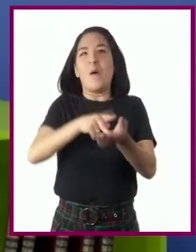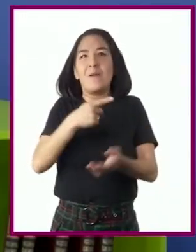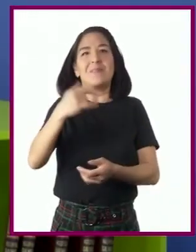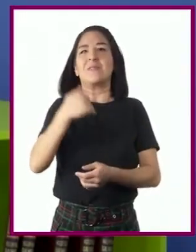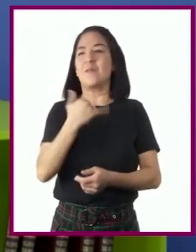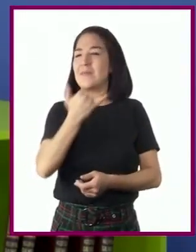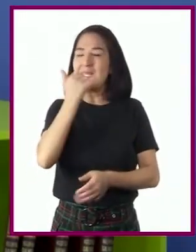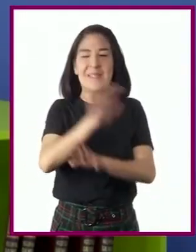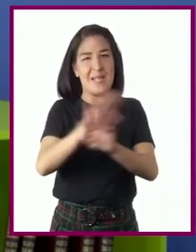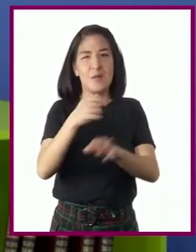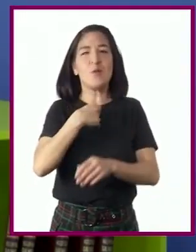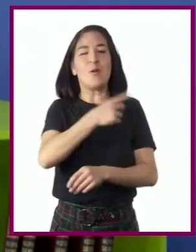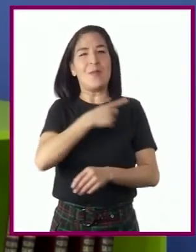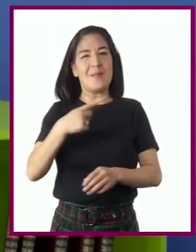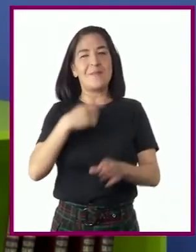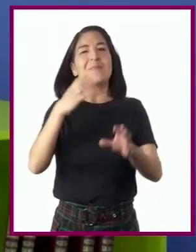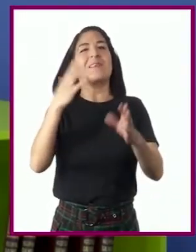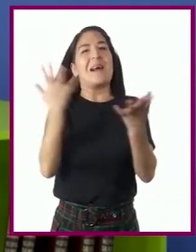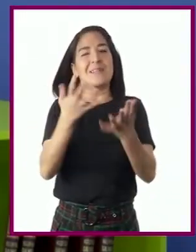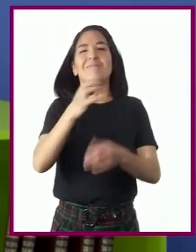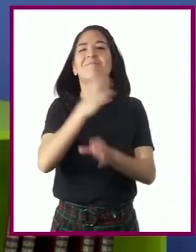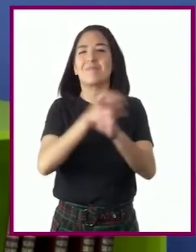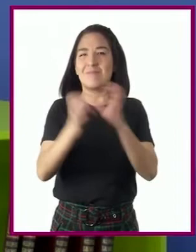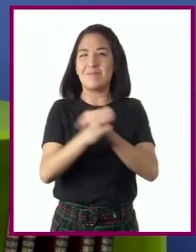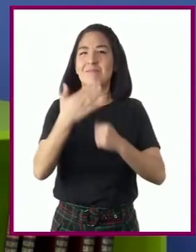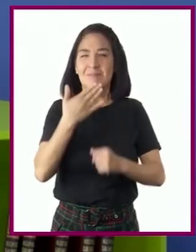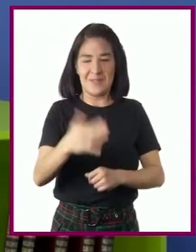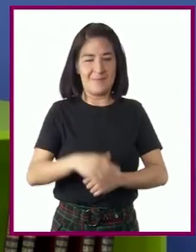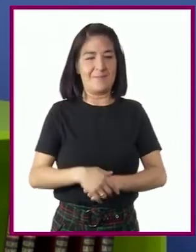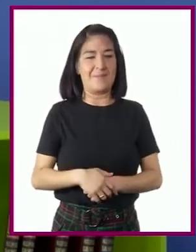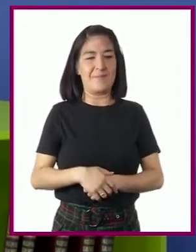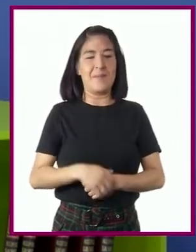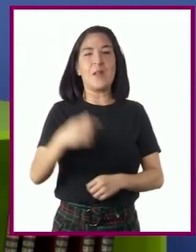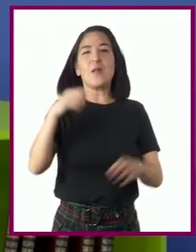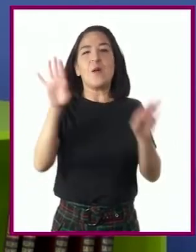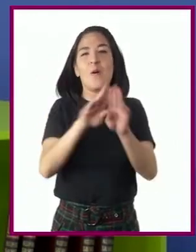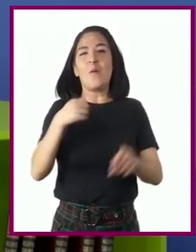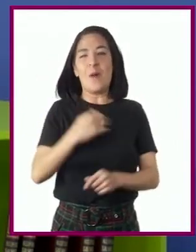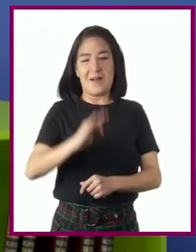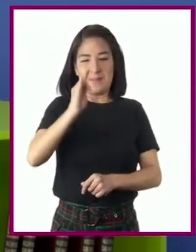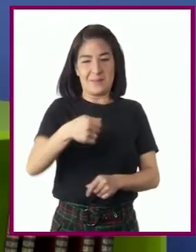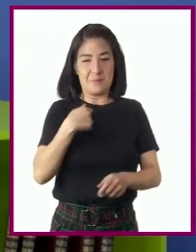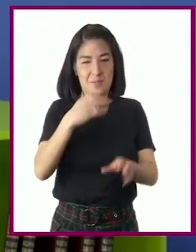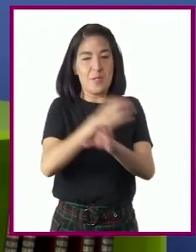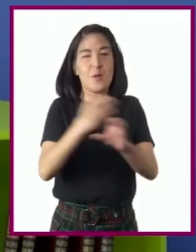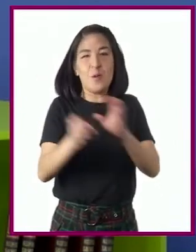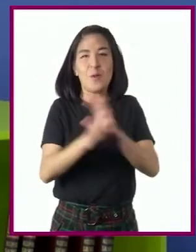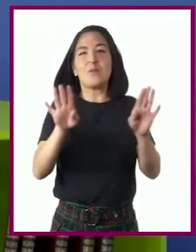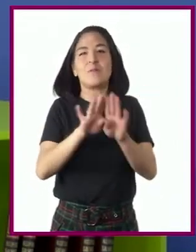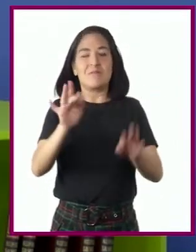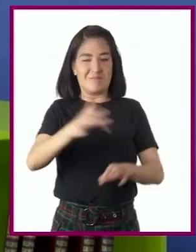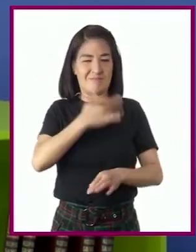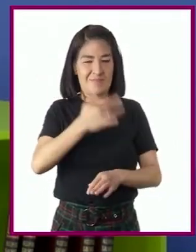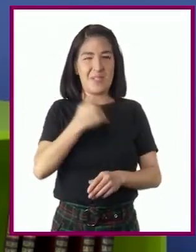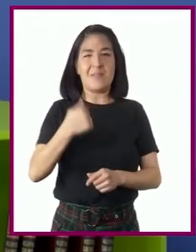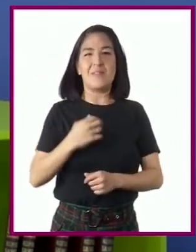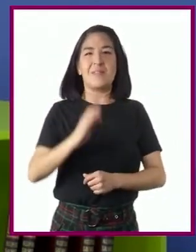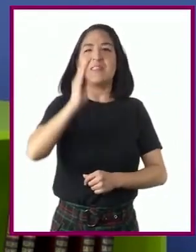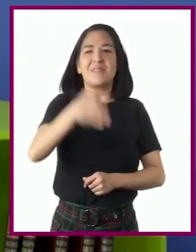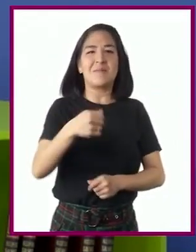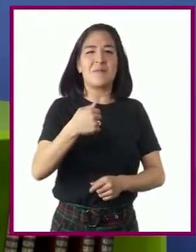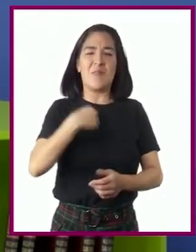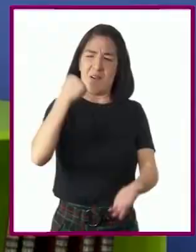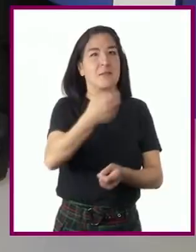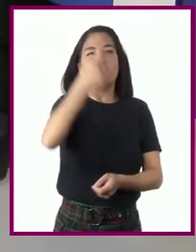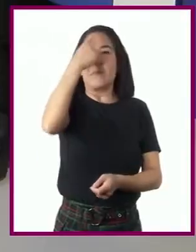Aceptar que no siempre saldrán las cosas como queremos, pero buscar nuevas formas para conseguirlas si son metas importantes